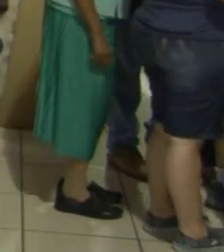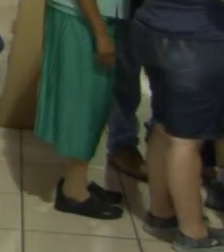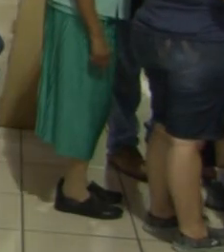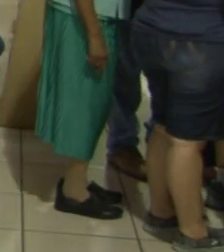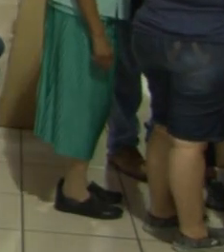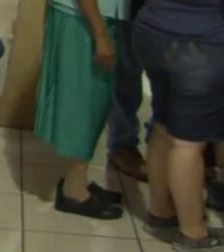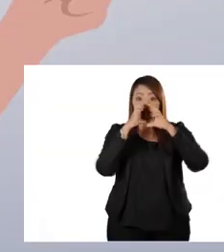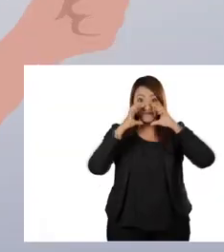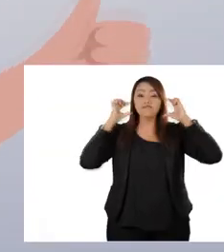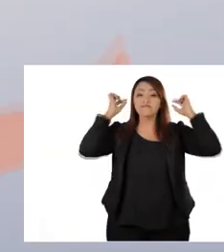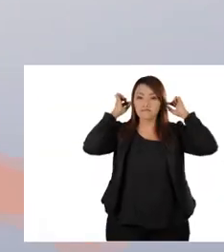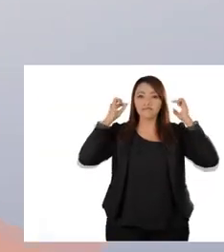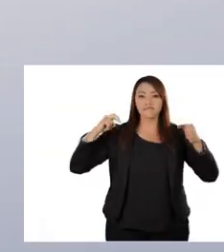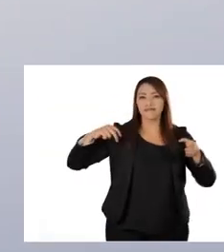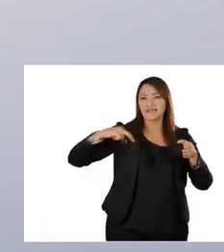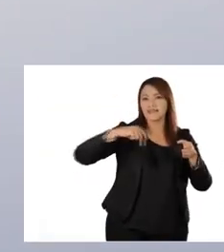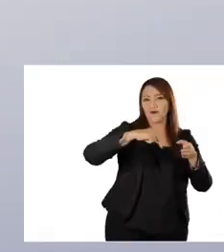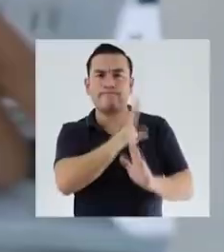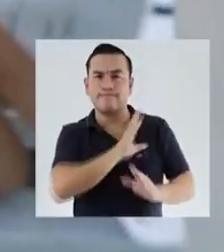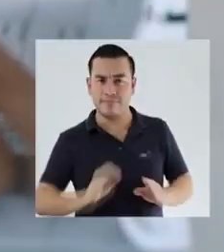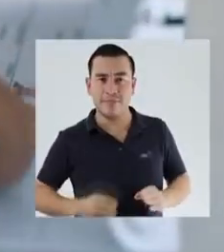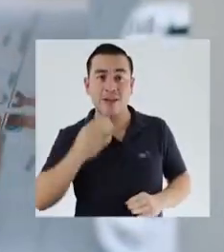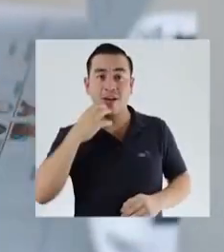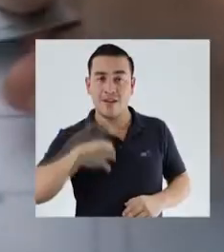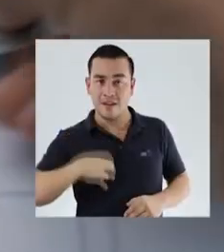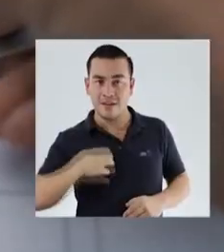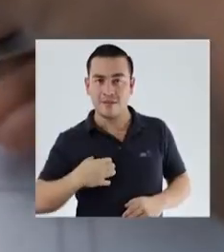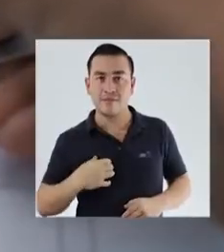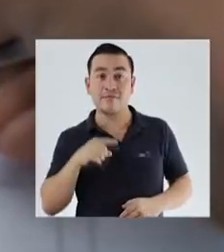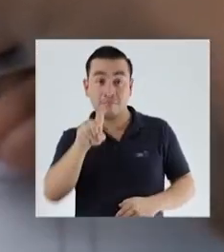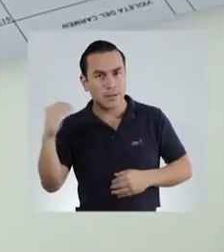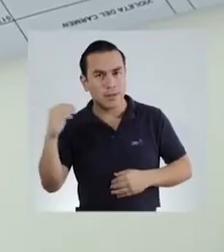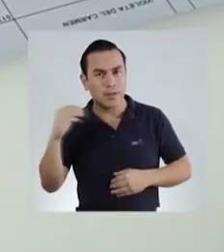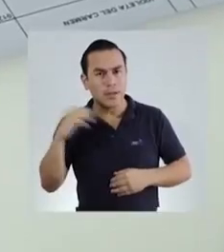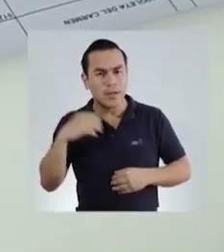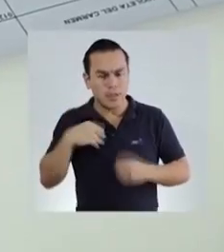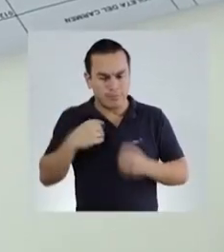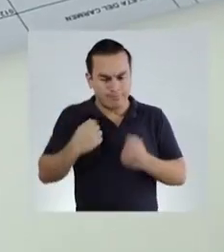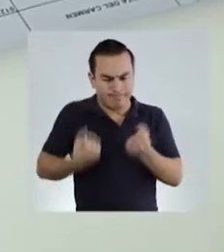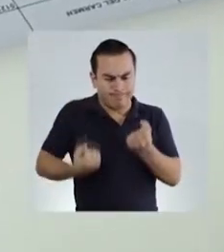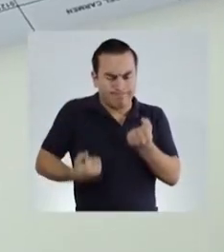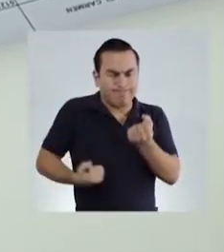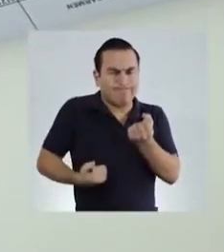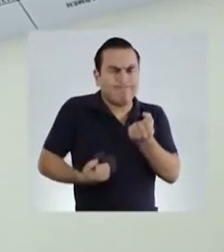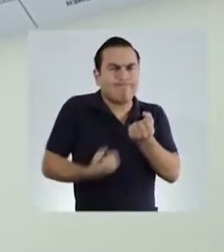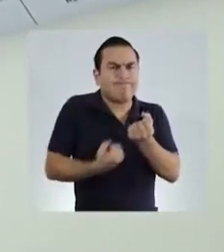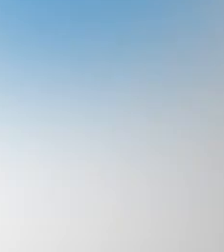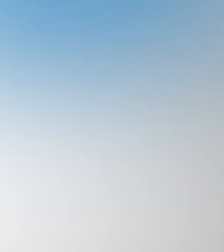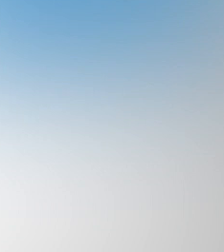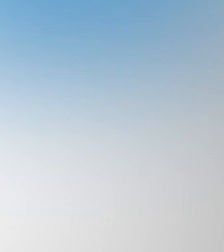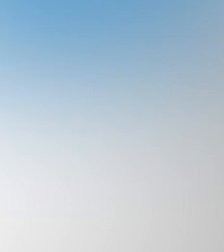de ésta te diriges a la jrd en donde te pedirán tu dui para entregar un marcador y tres papeletas